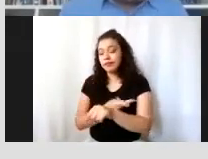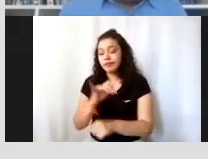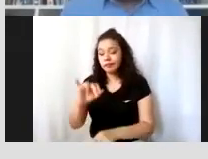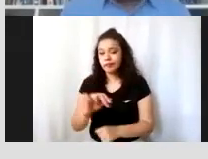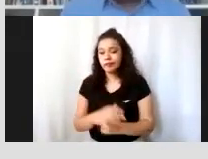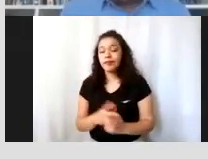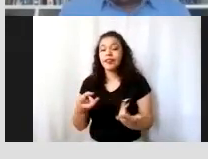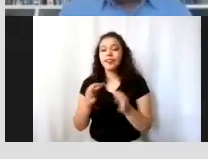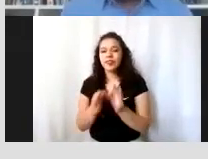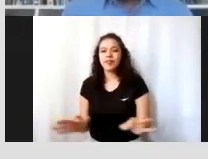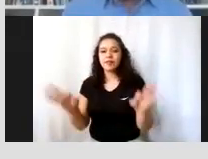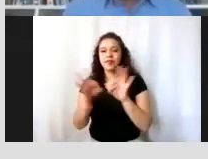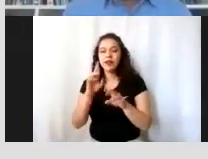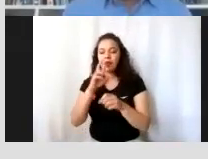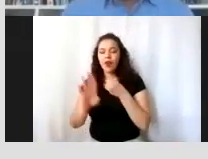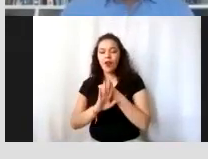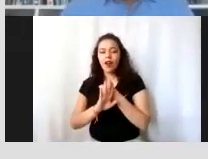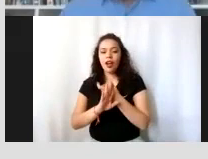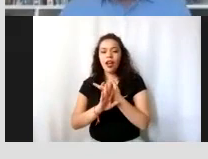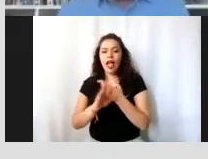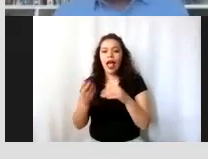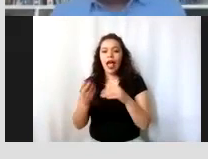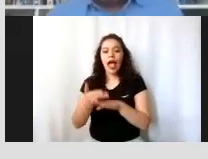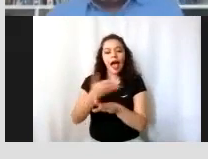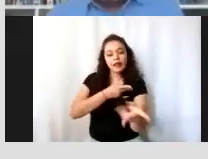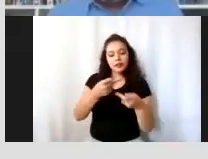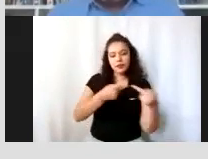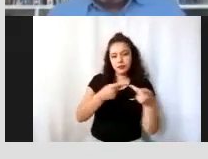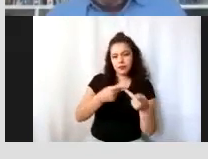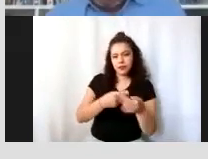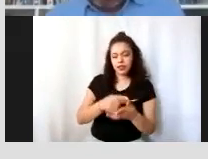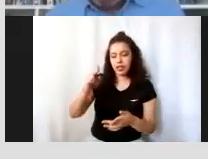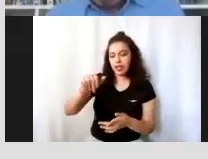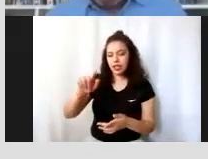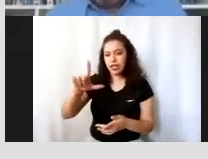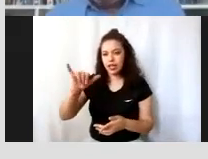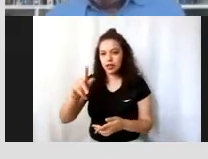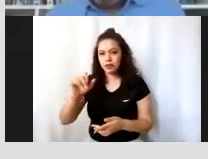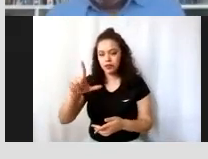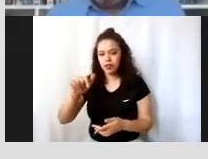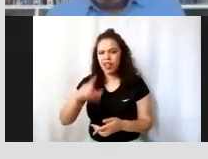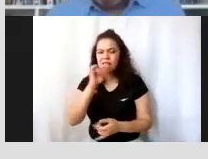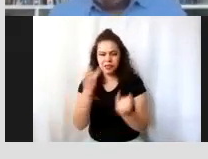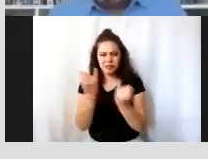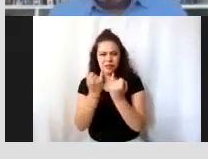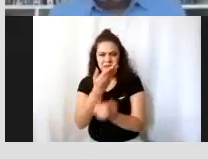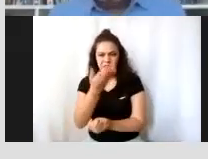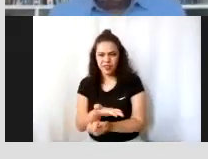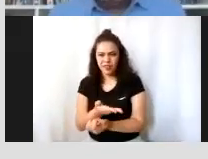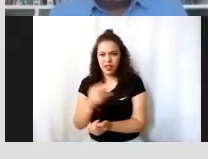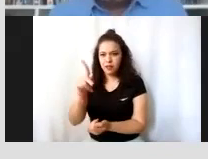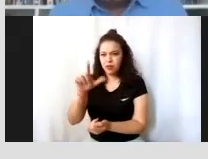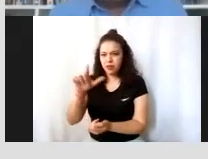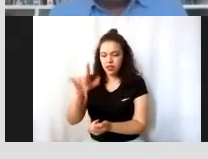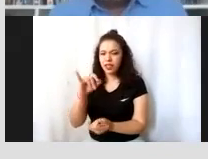que prever ese tipo de transferencias. Natalia Paulina, eres tú misma, ¿verdad, Paulina?